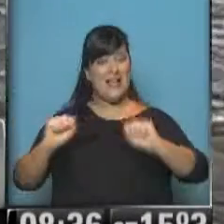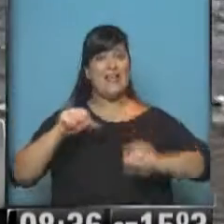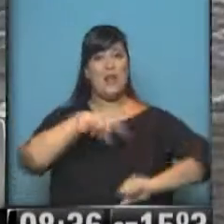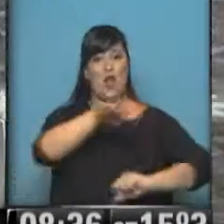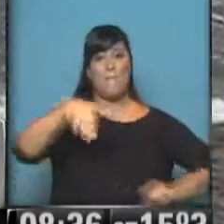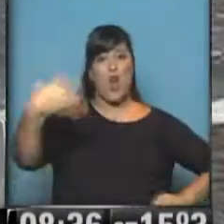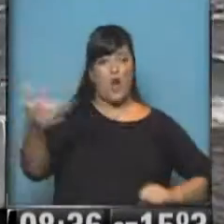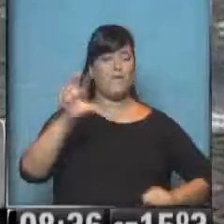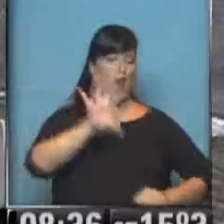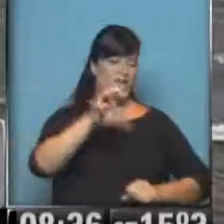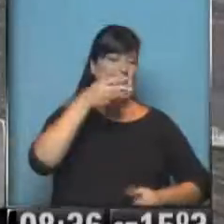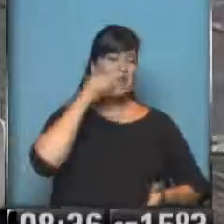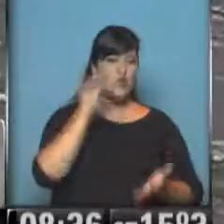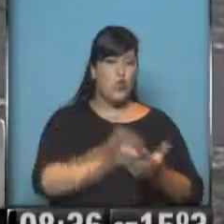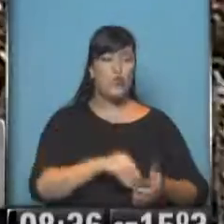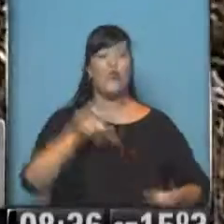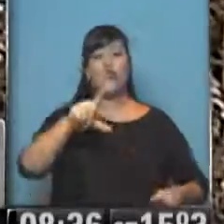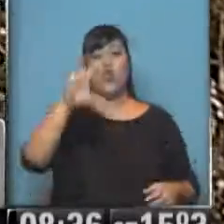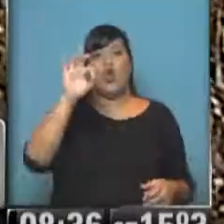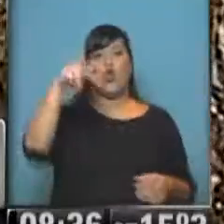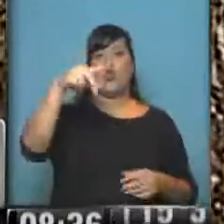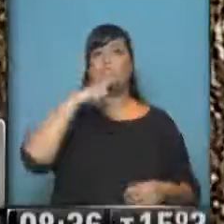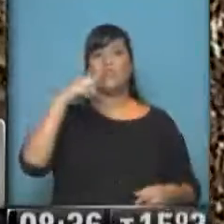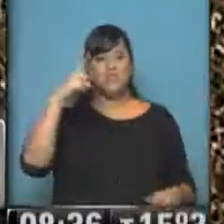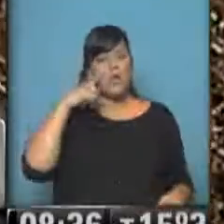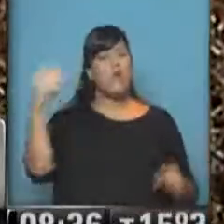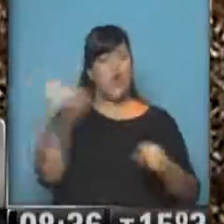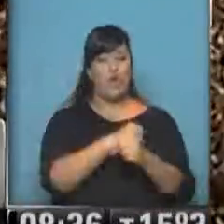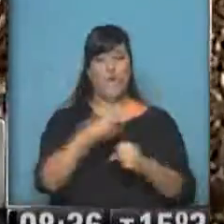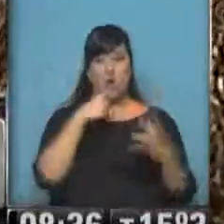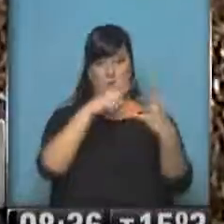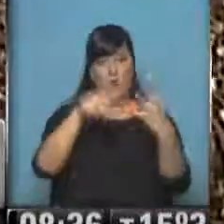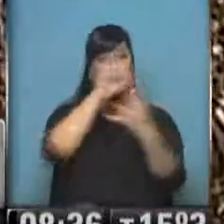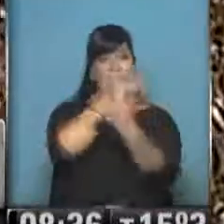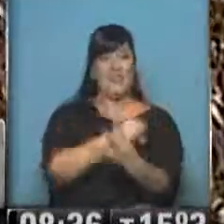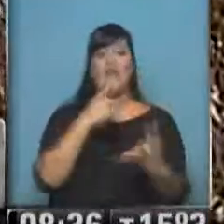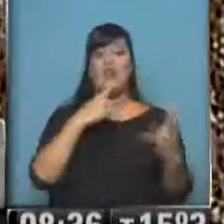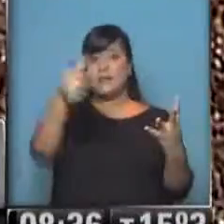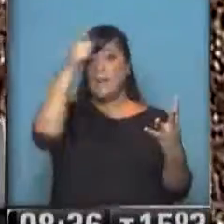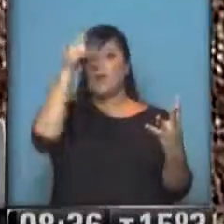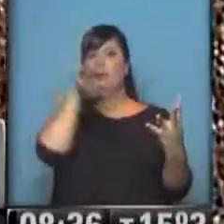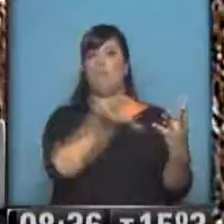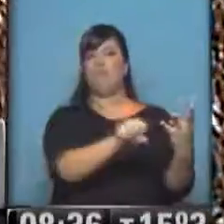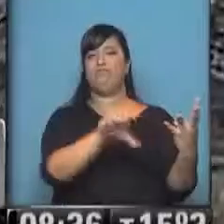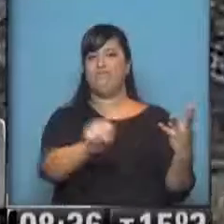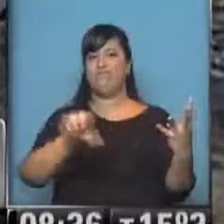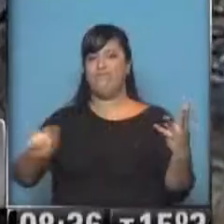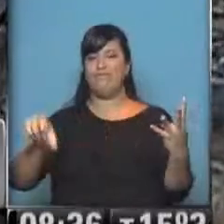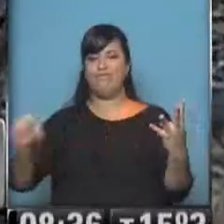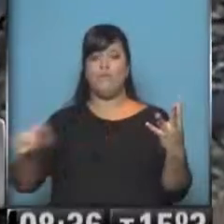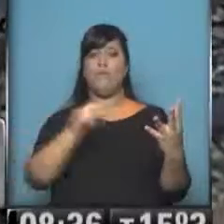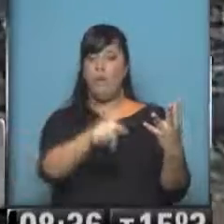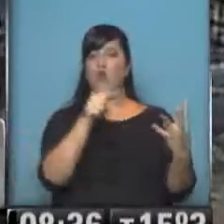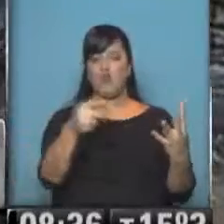de chubut óscar martínez conti él dio detalles de que la policía logró detener a cuatro menores que desataron un